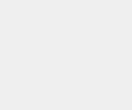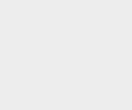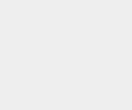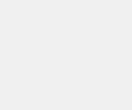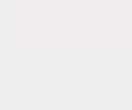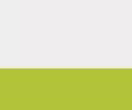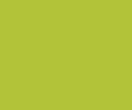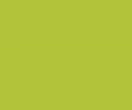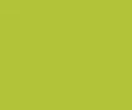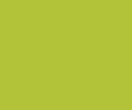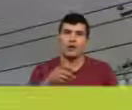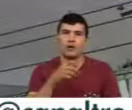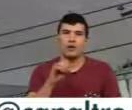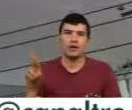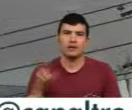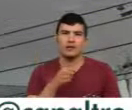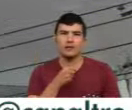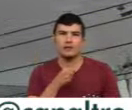canaltro.com.